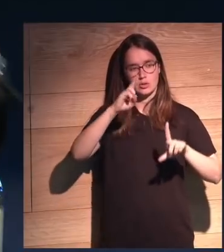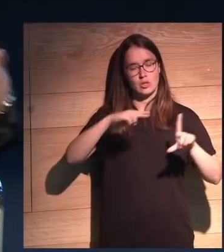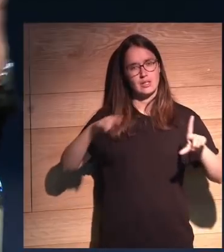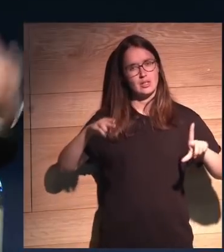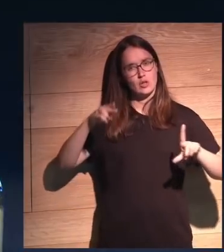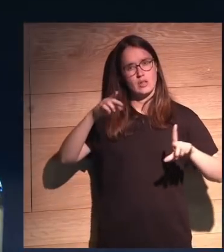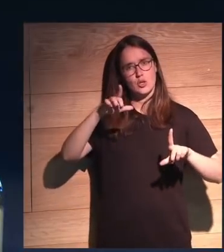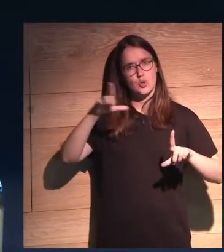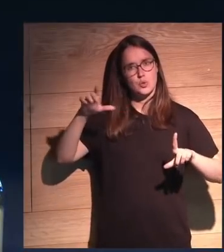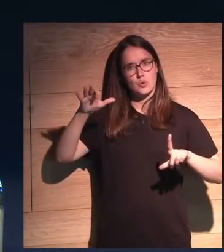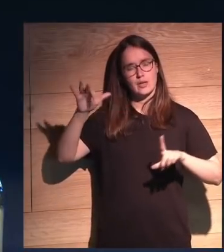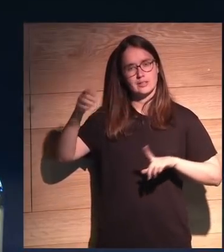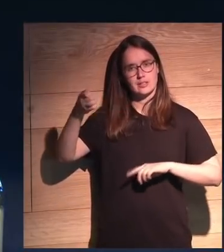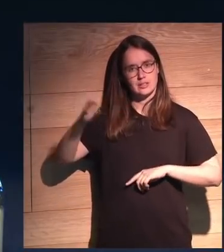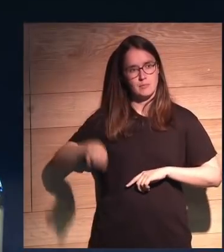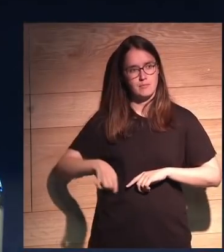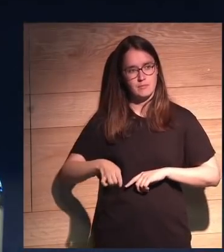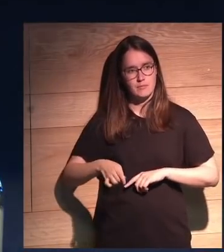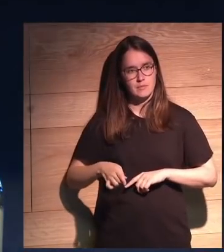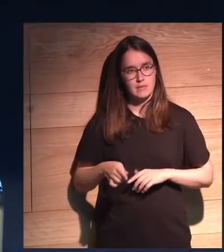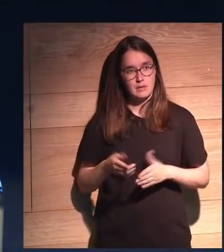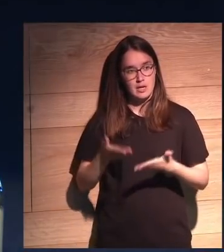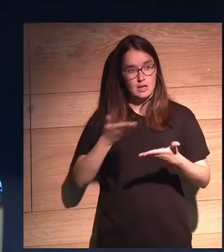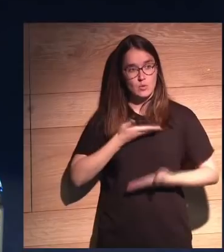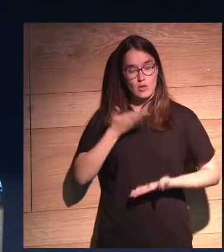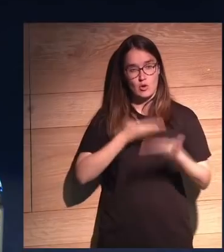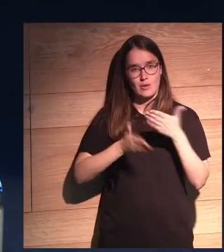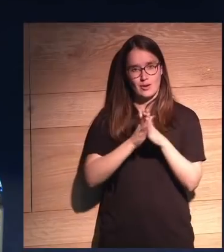Vidal. Todos ellos han sido también mecenas del libro. Y bueno,